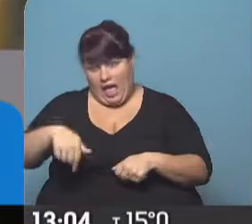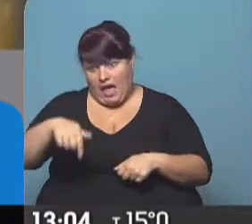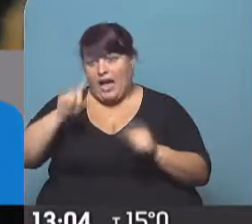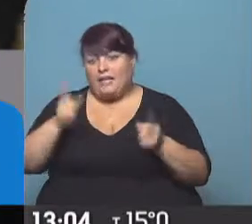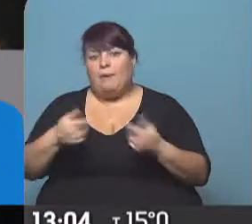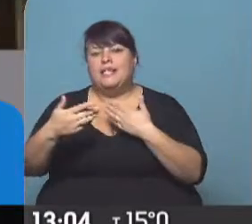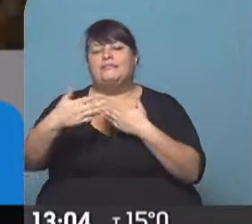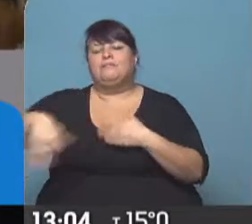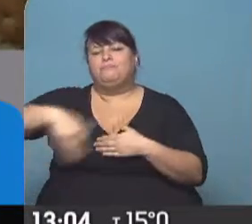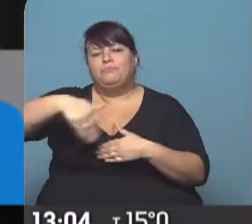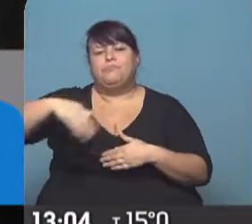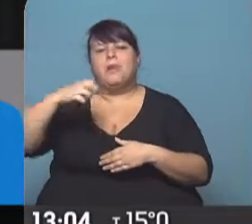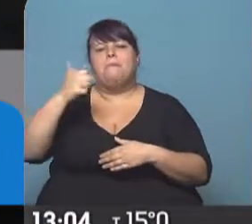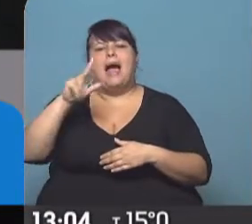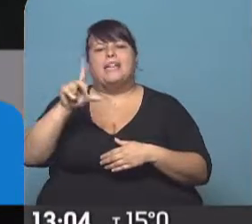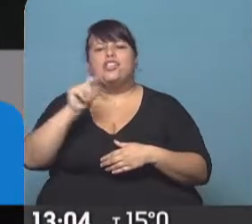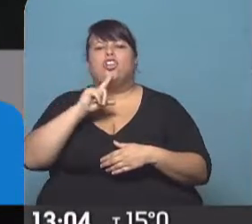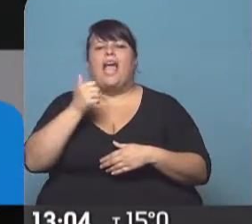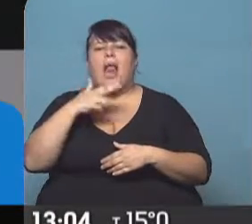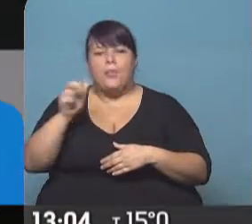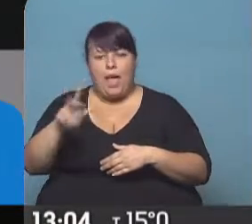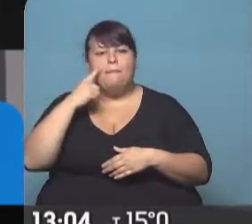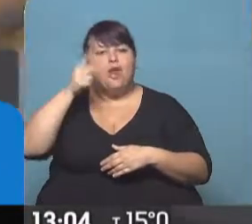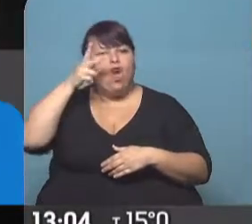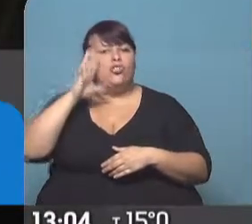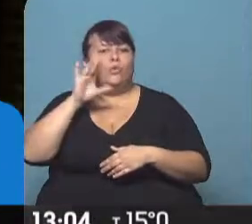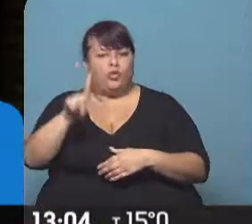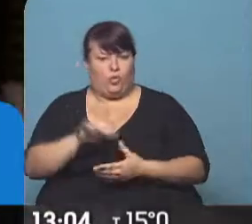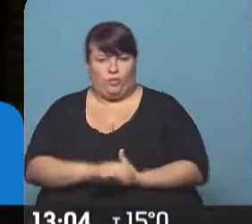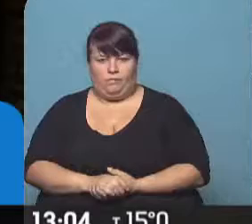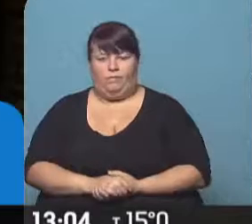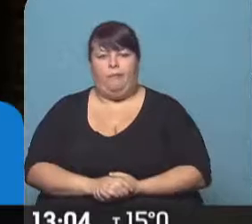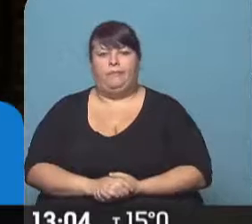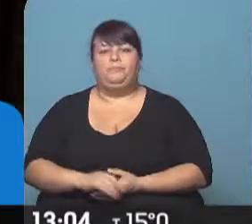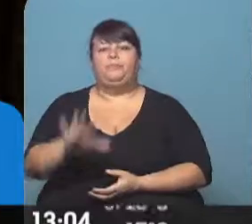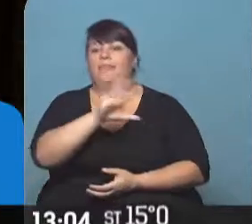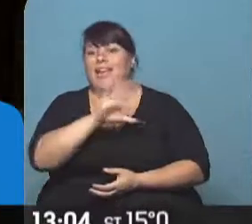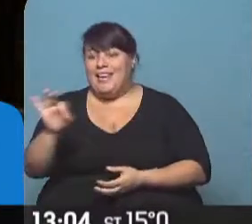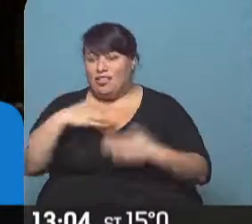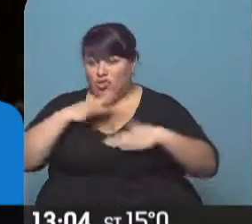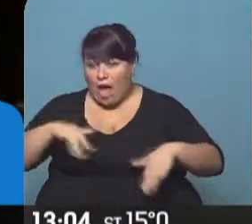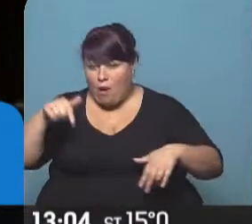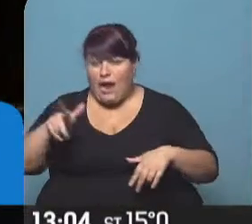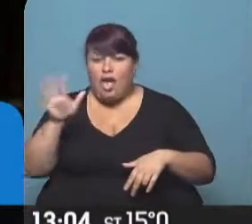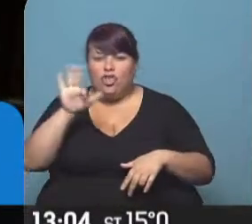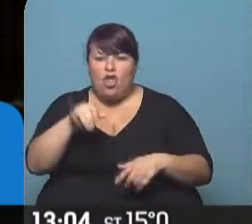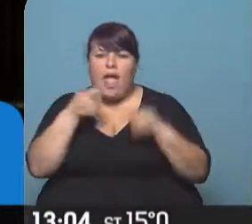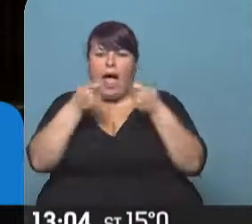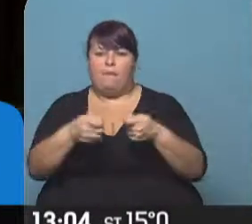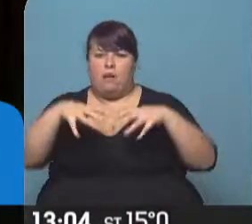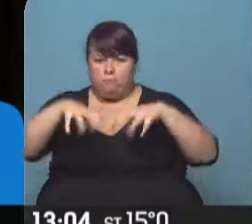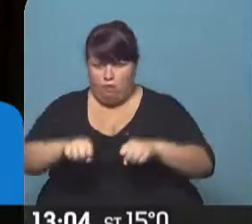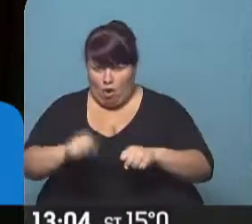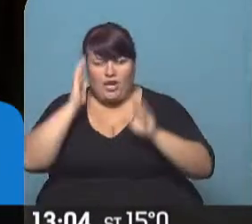a la altura de la calle marcelo t de alvear al 1851 los 500 pies que estuvieron acá día a día avanzando la toma